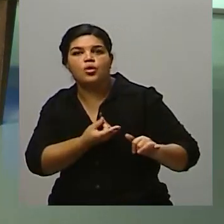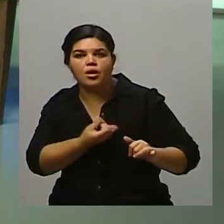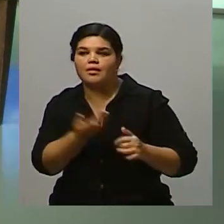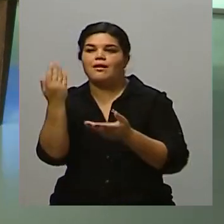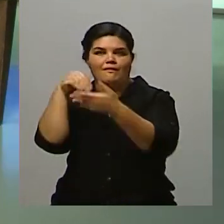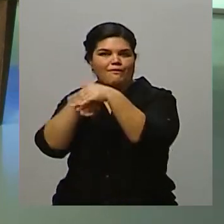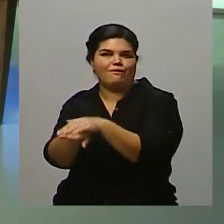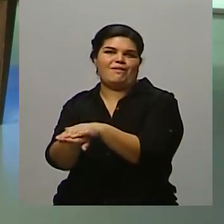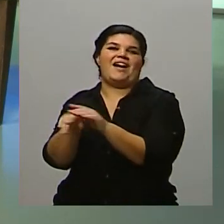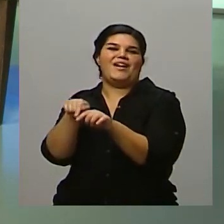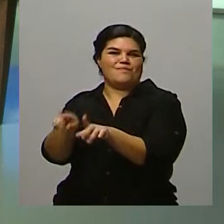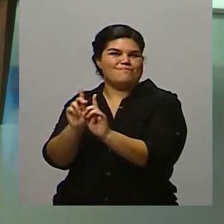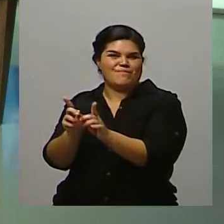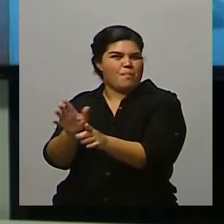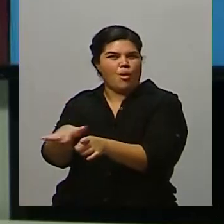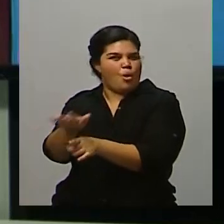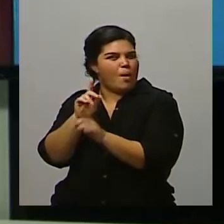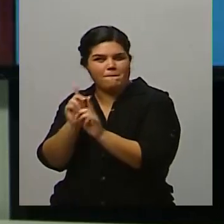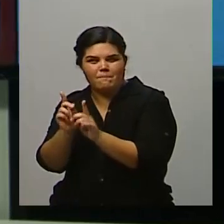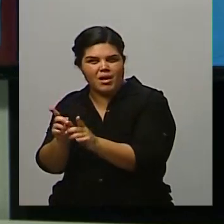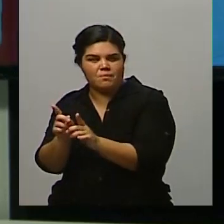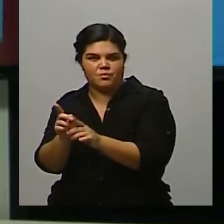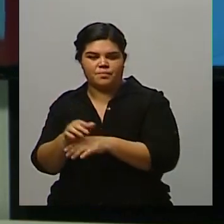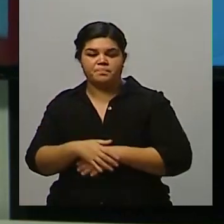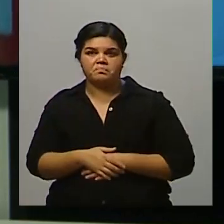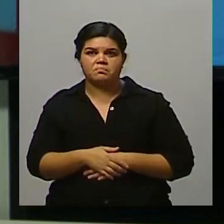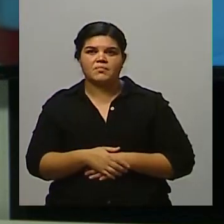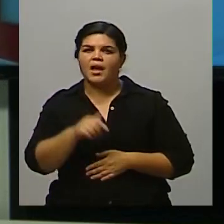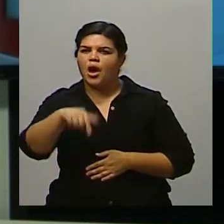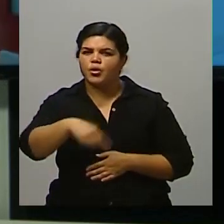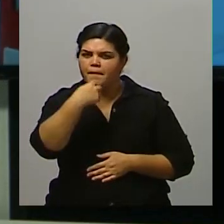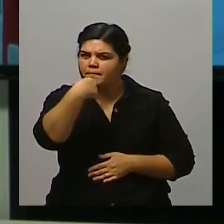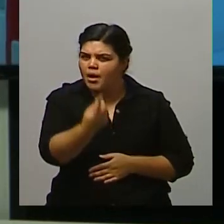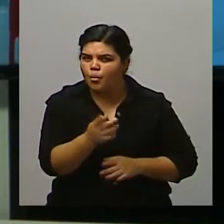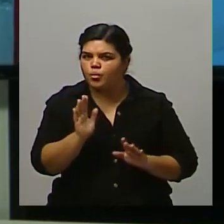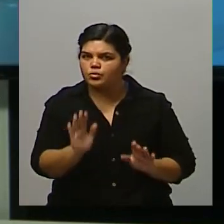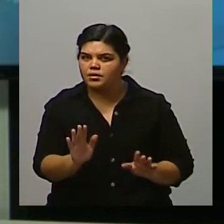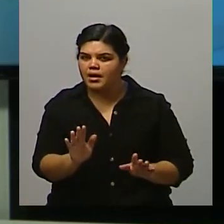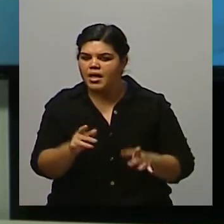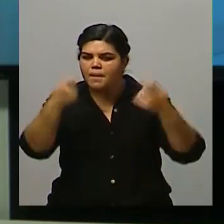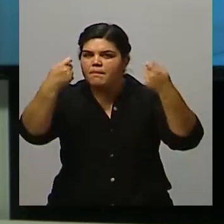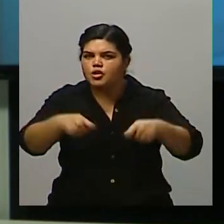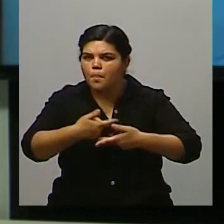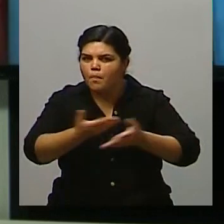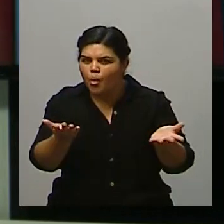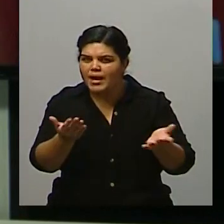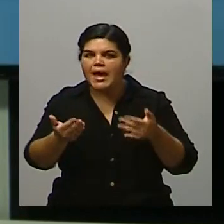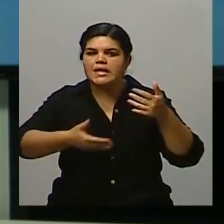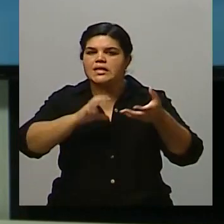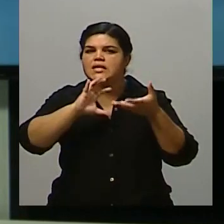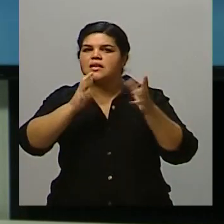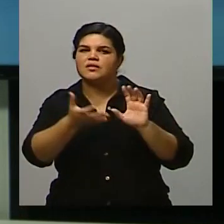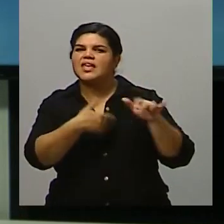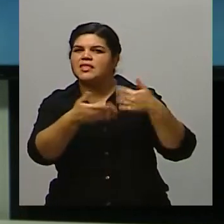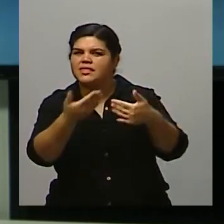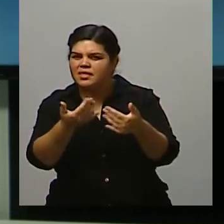proyectos. Entonces, la verdadera pregunta quizás es si hay sistemas de inversión pública. ¿Sí?